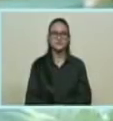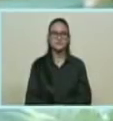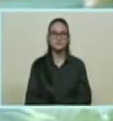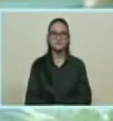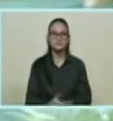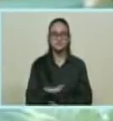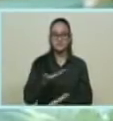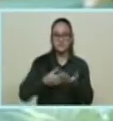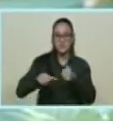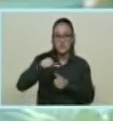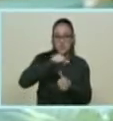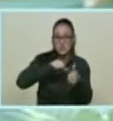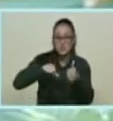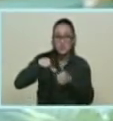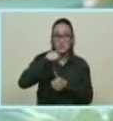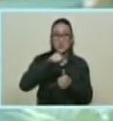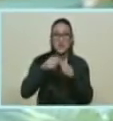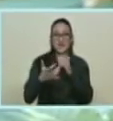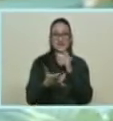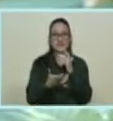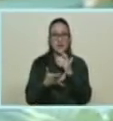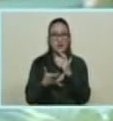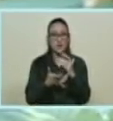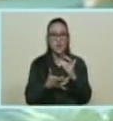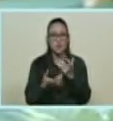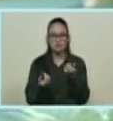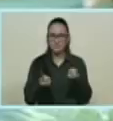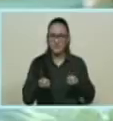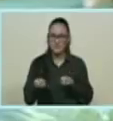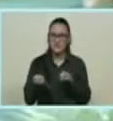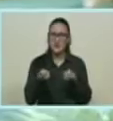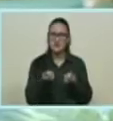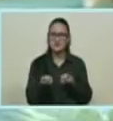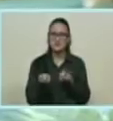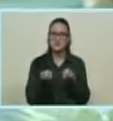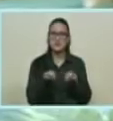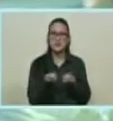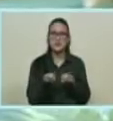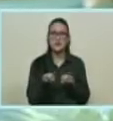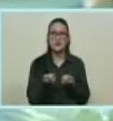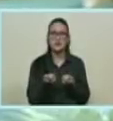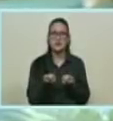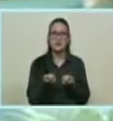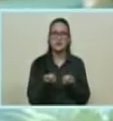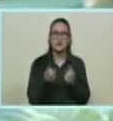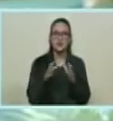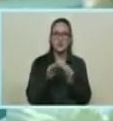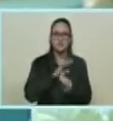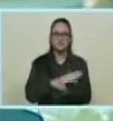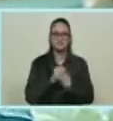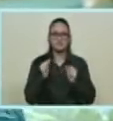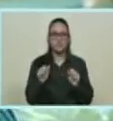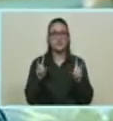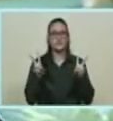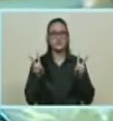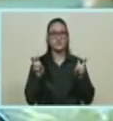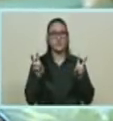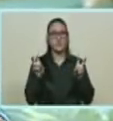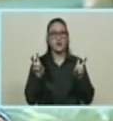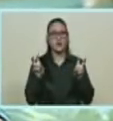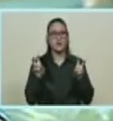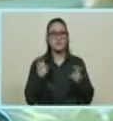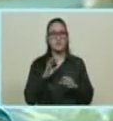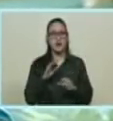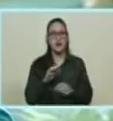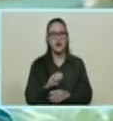La cooperación tecnológica, financiera, estructural con las potencias nuevas, las